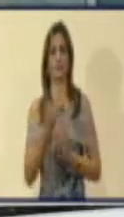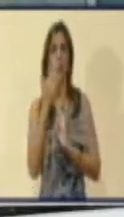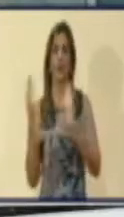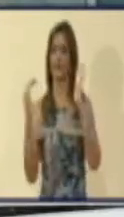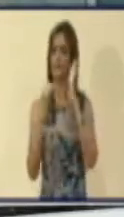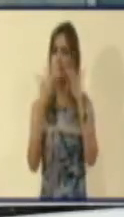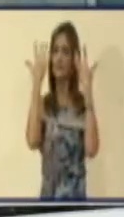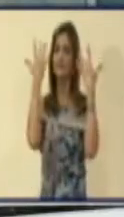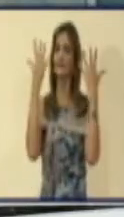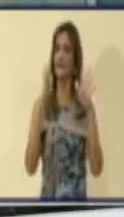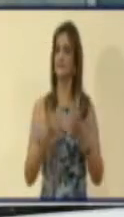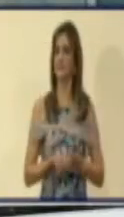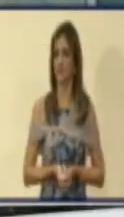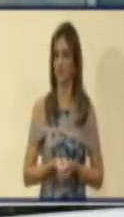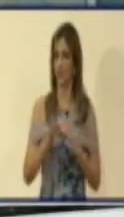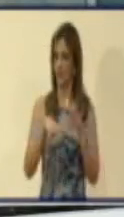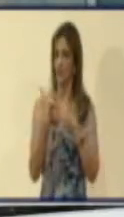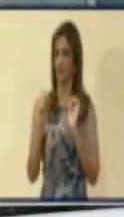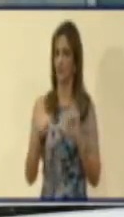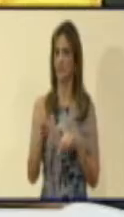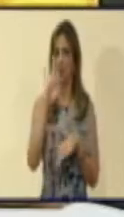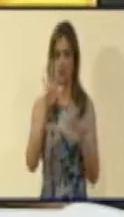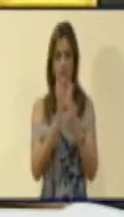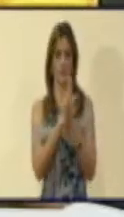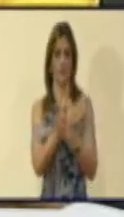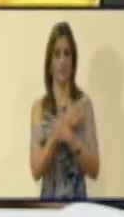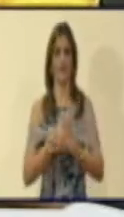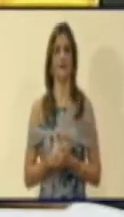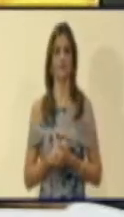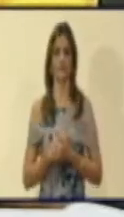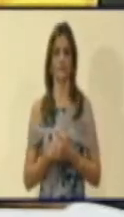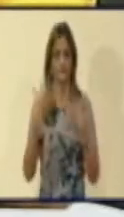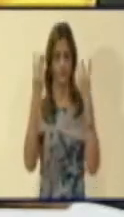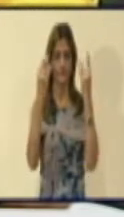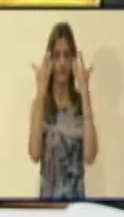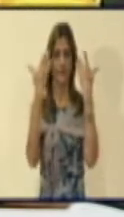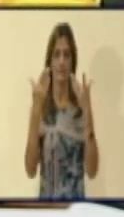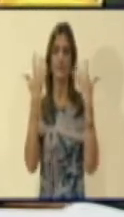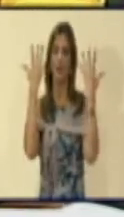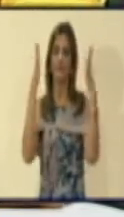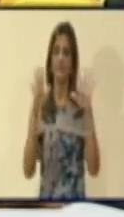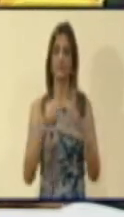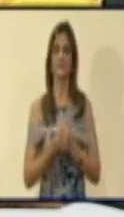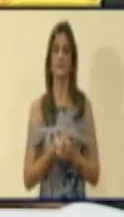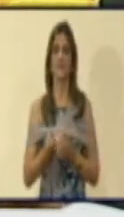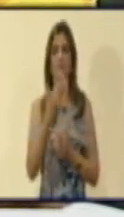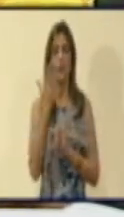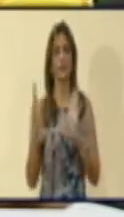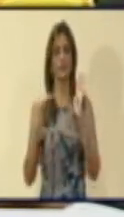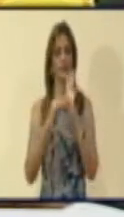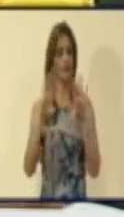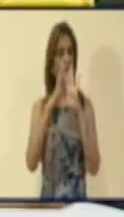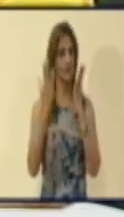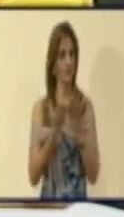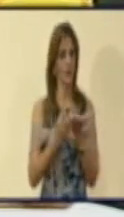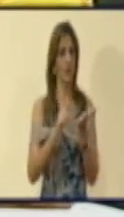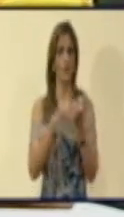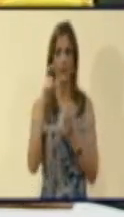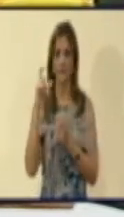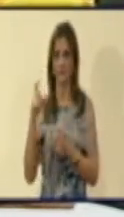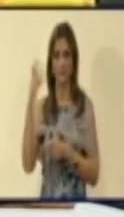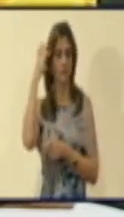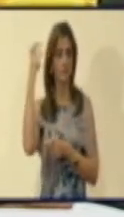y la felicitación en este 8 de marzo. Muchas gracias por la felicitación. Buenas tardes, Ayuner, al primer secretario del partido en la provincia, el gobernador y el resto